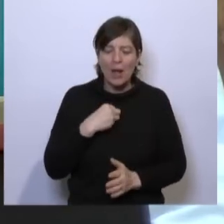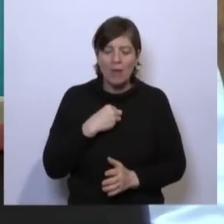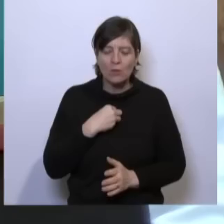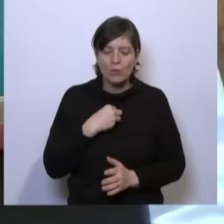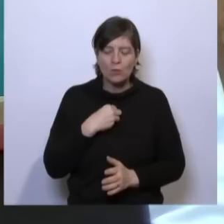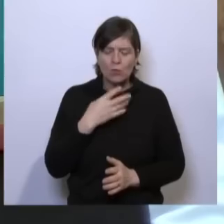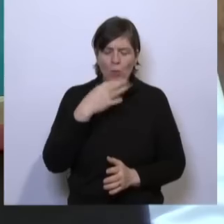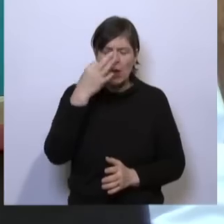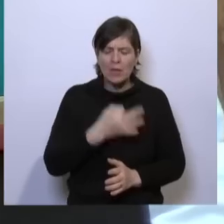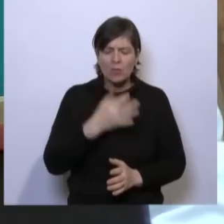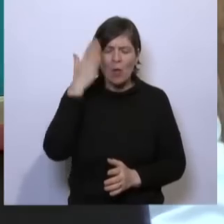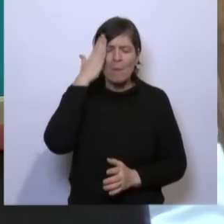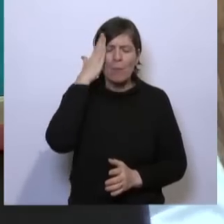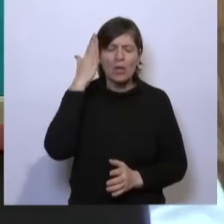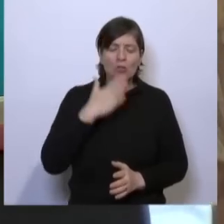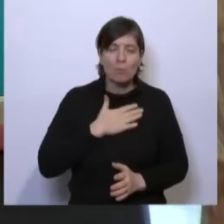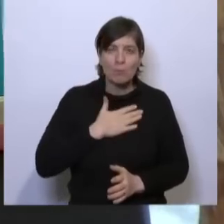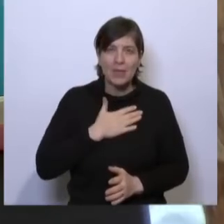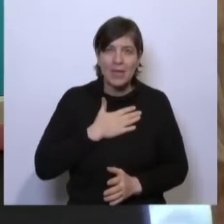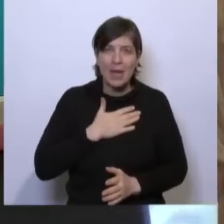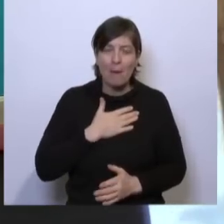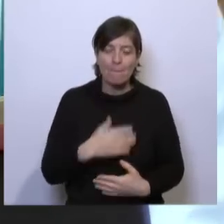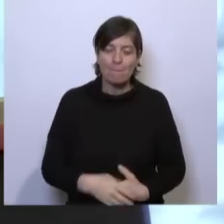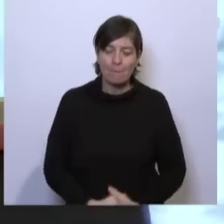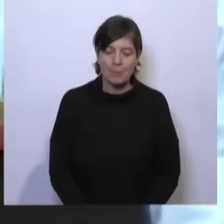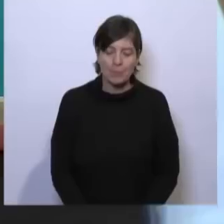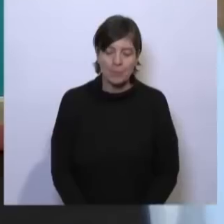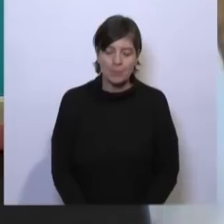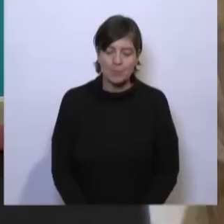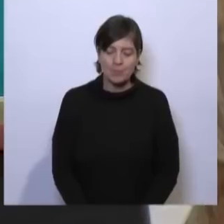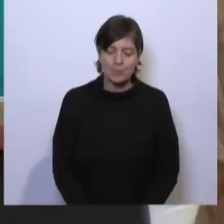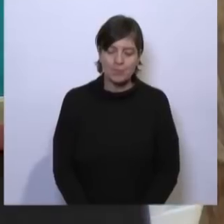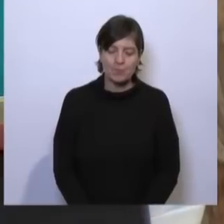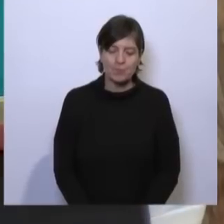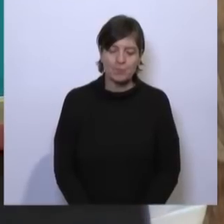pecados. Hagan esto en conmemoración mía.